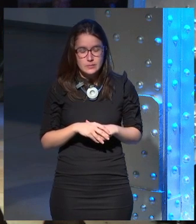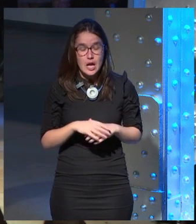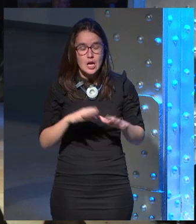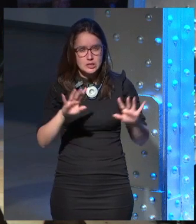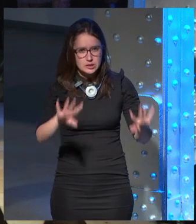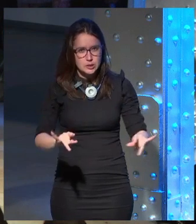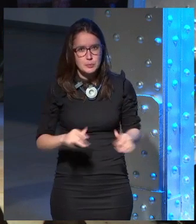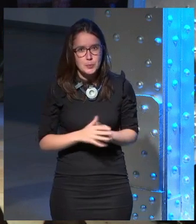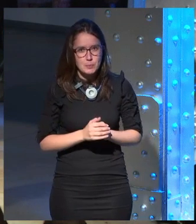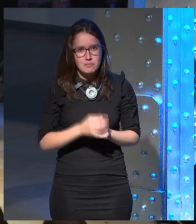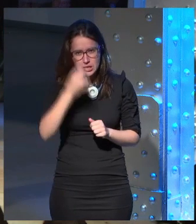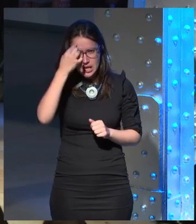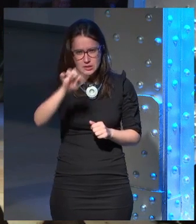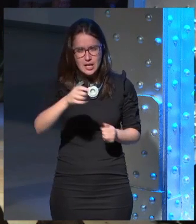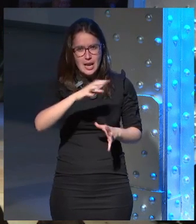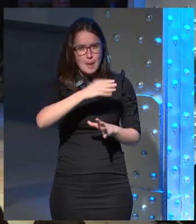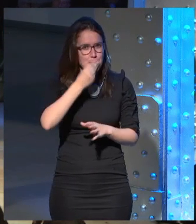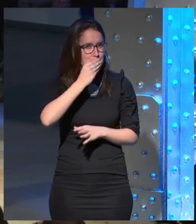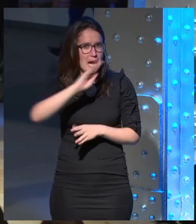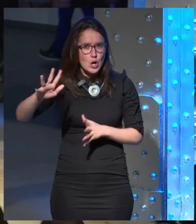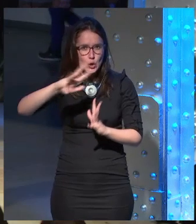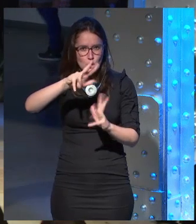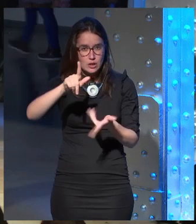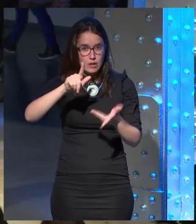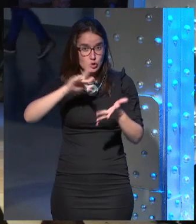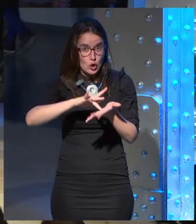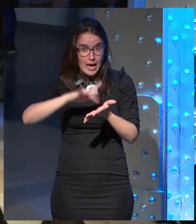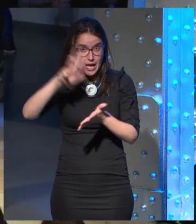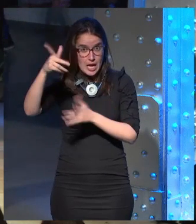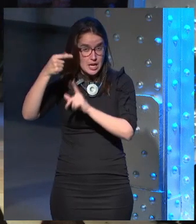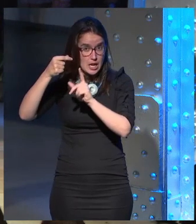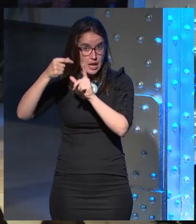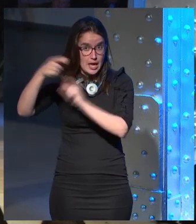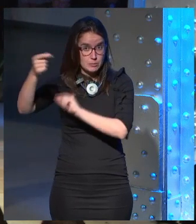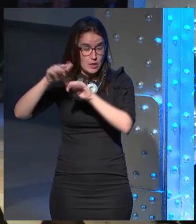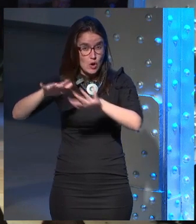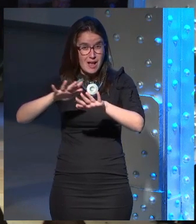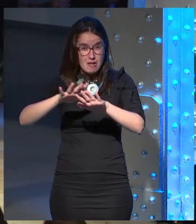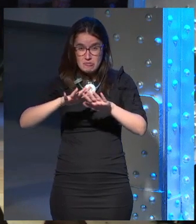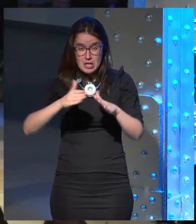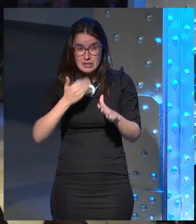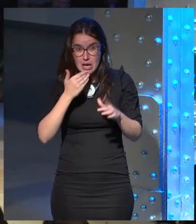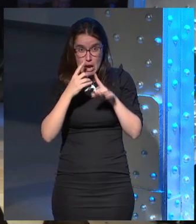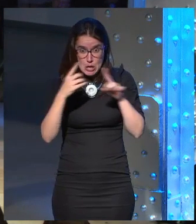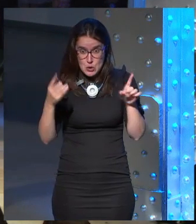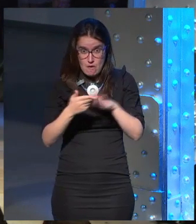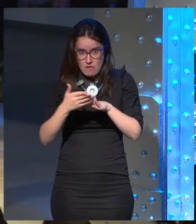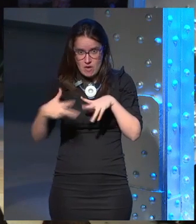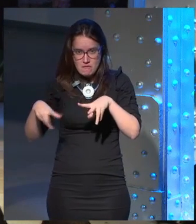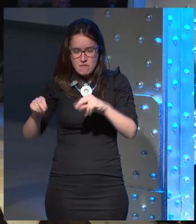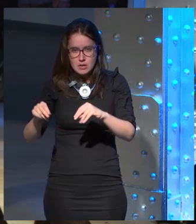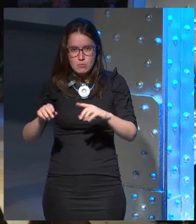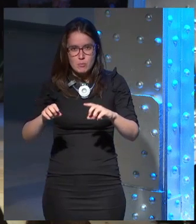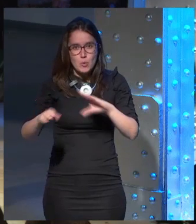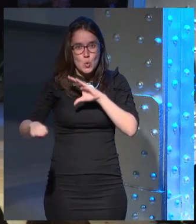Ah, sí. Sí, la mejor noticia que recibí en el espacio fue que a finales del año que estaba pasando en el espacio,